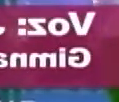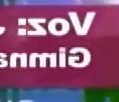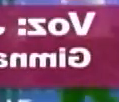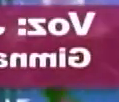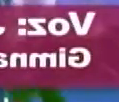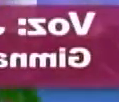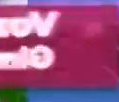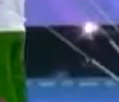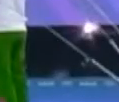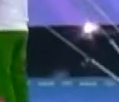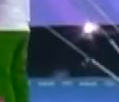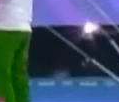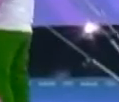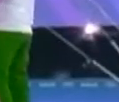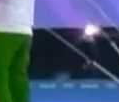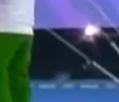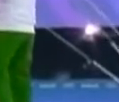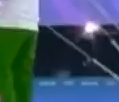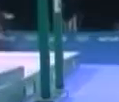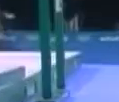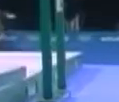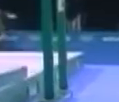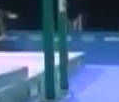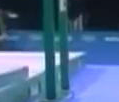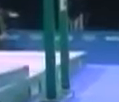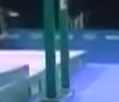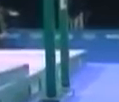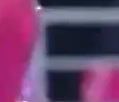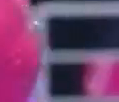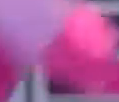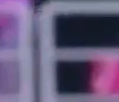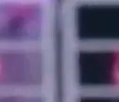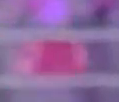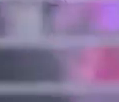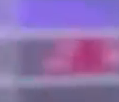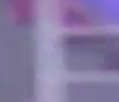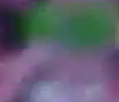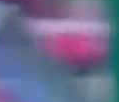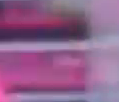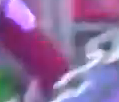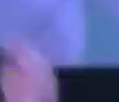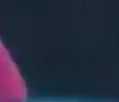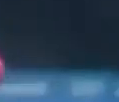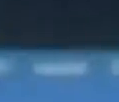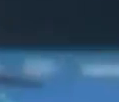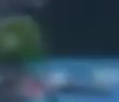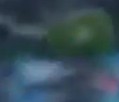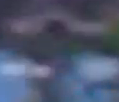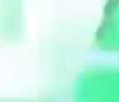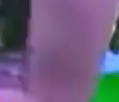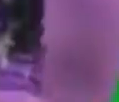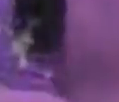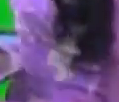nosotros y estoy bastante satisfecha con mi resultado y los quiero mucho. Muchas gracias por estar pendiente.